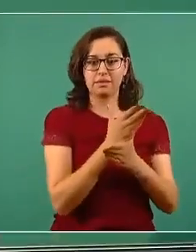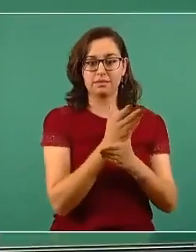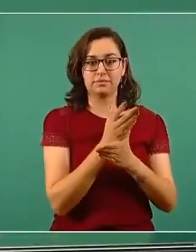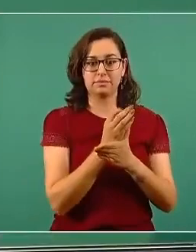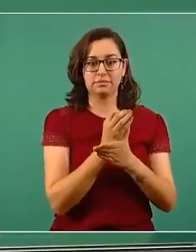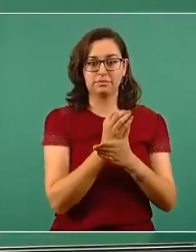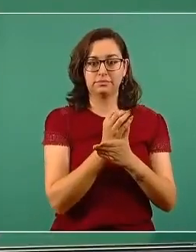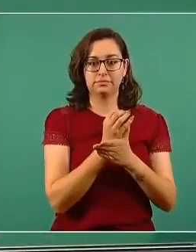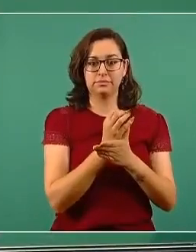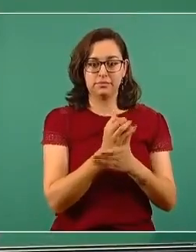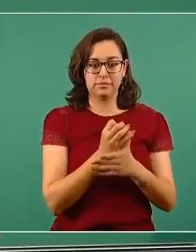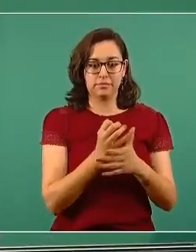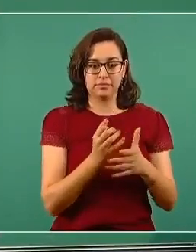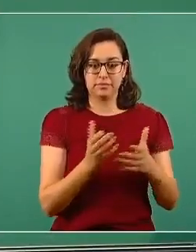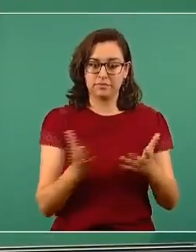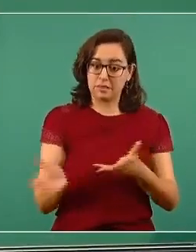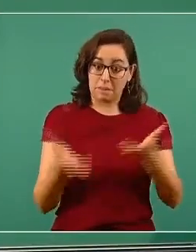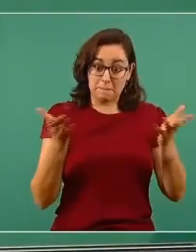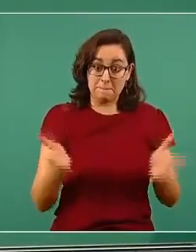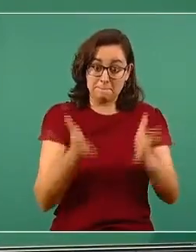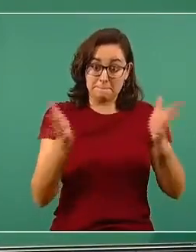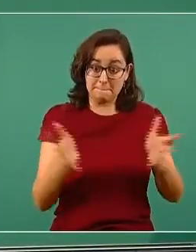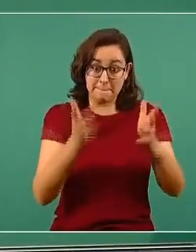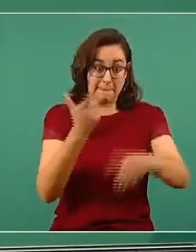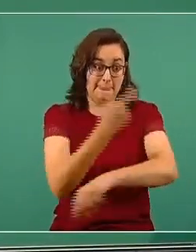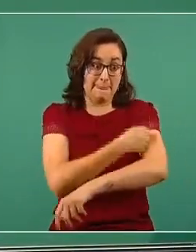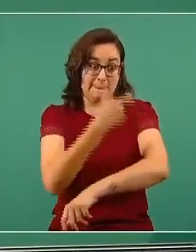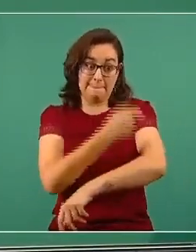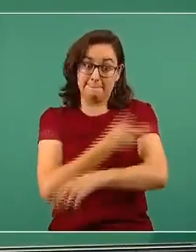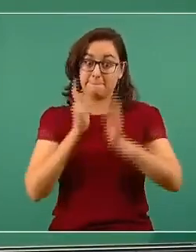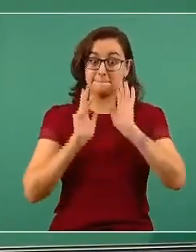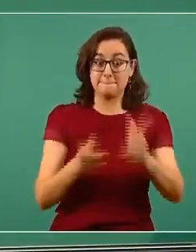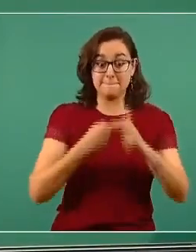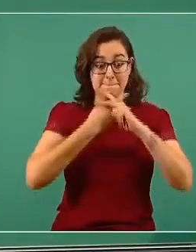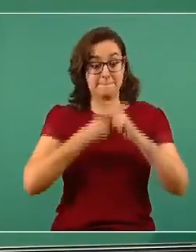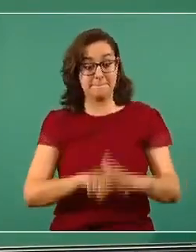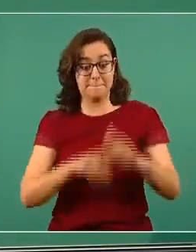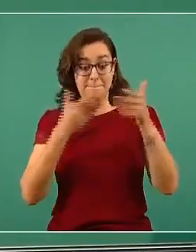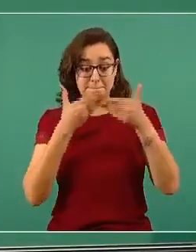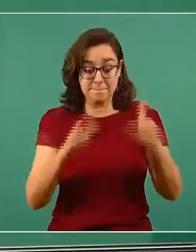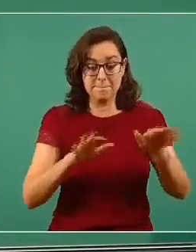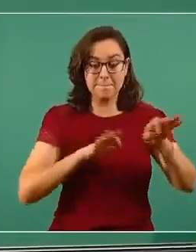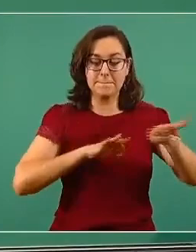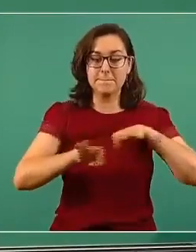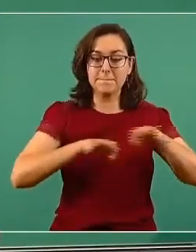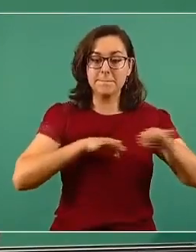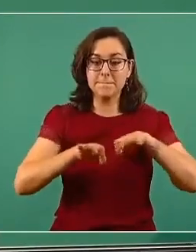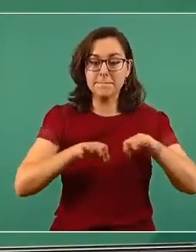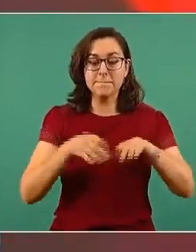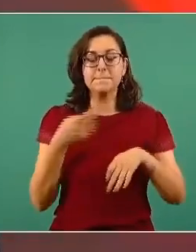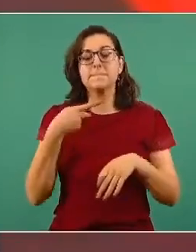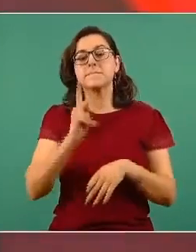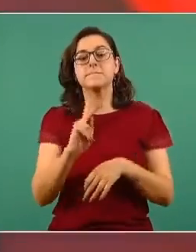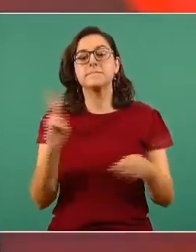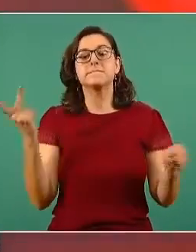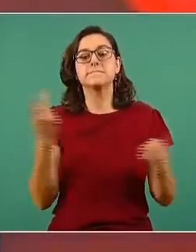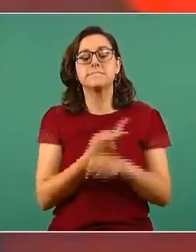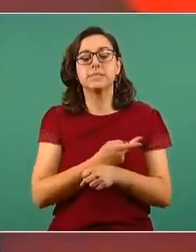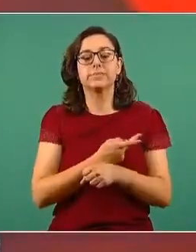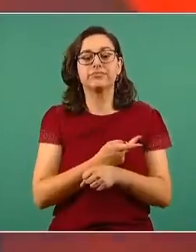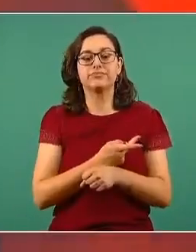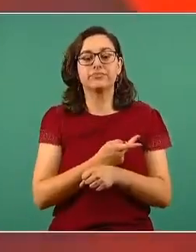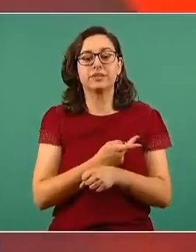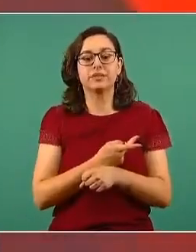activar estos espacios de trabajo a partir de vacunar a las personas trabajadoras, pero eso ocurre